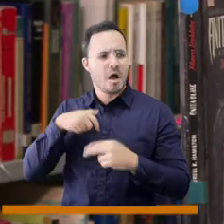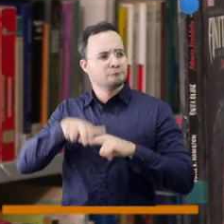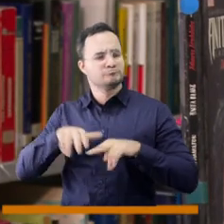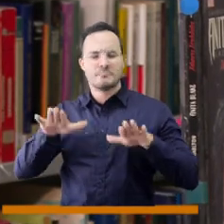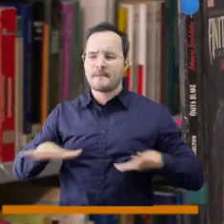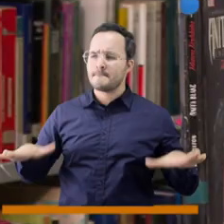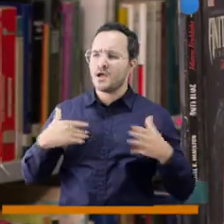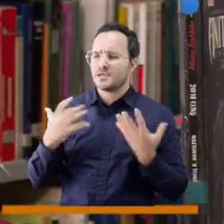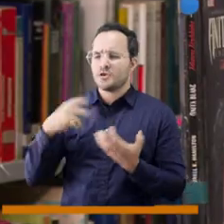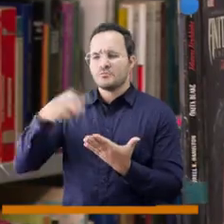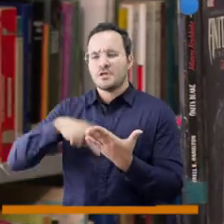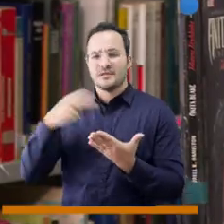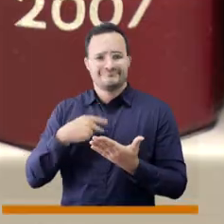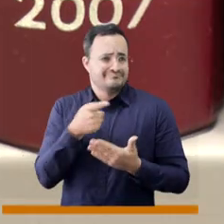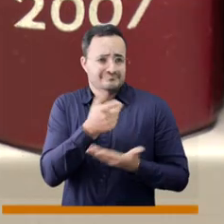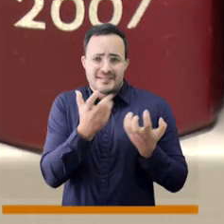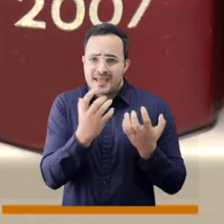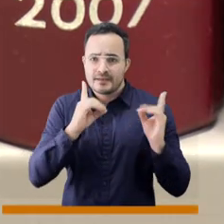cualquier información que desee.